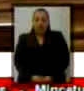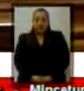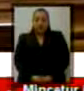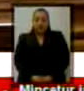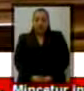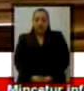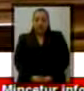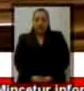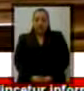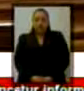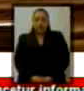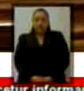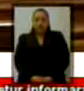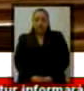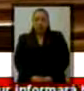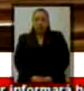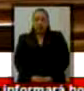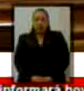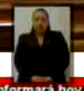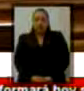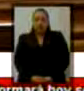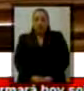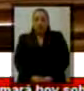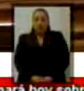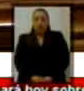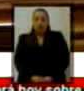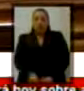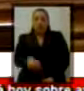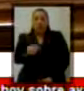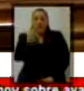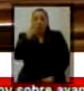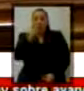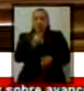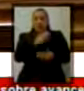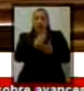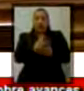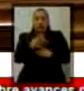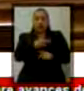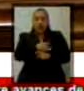Sí. Ahí es donde vemos la fase cíclica de la violencia.